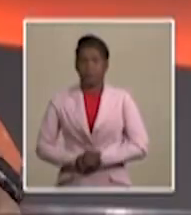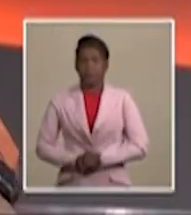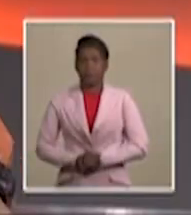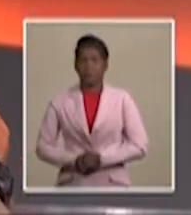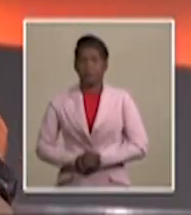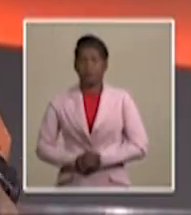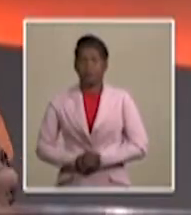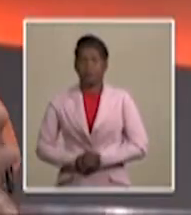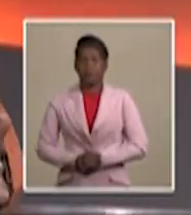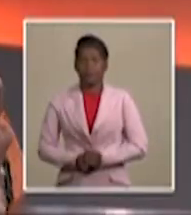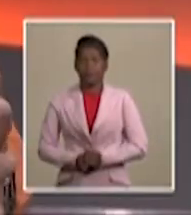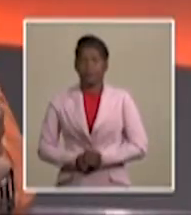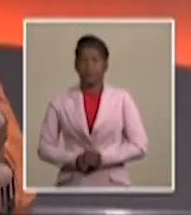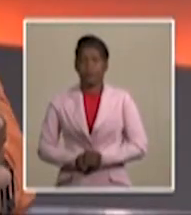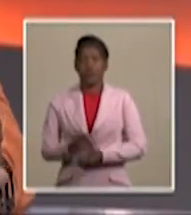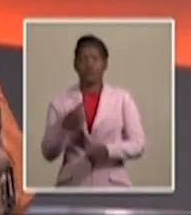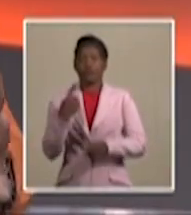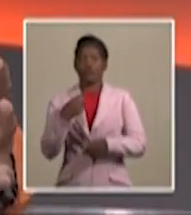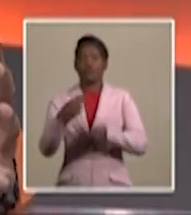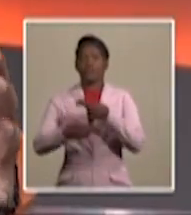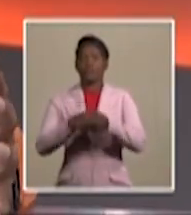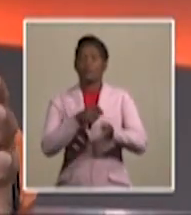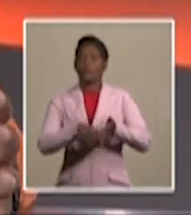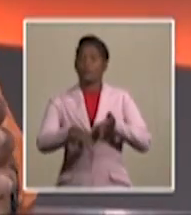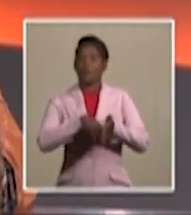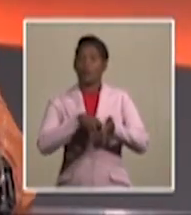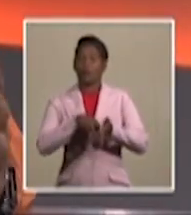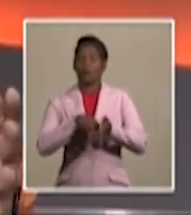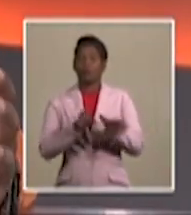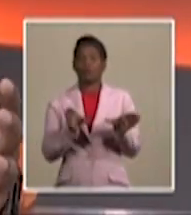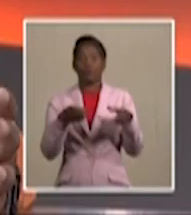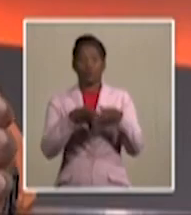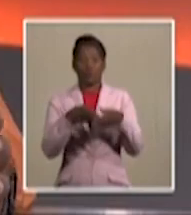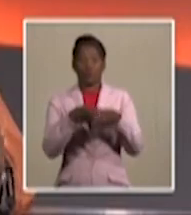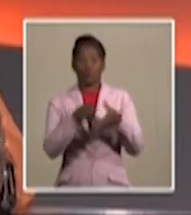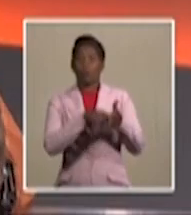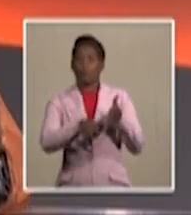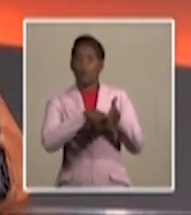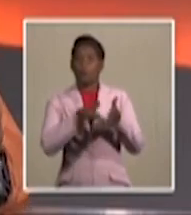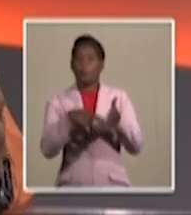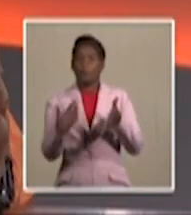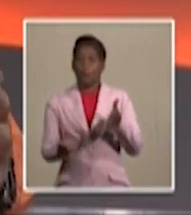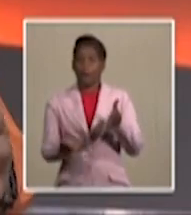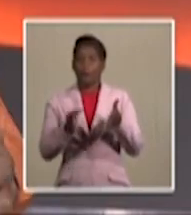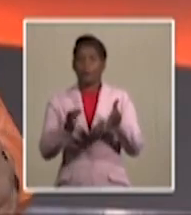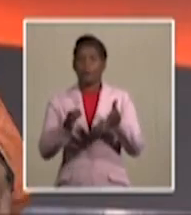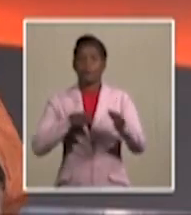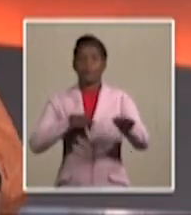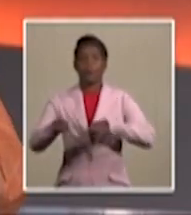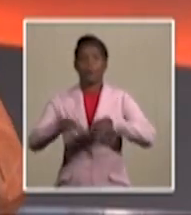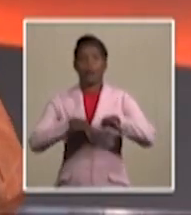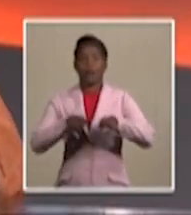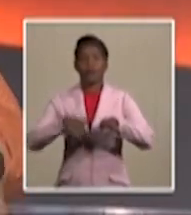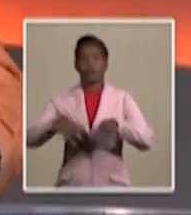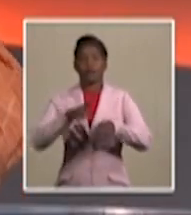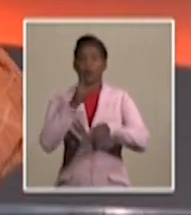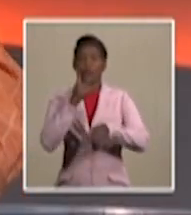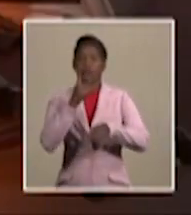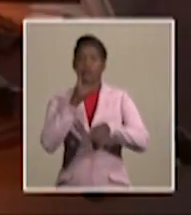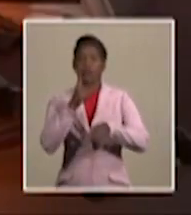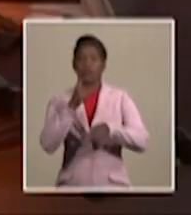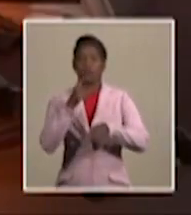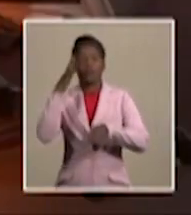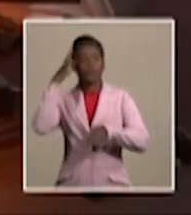sea de trazado una estrategia o una directriz es que nosotros le hemos llamado para la preparación psicológica de todos nuestros atletas